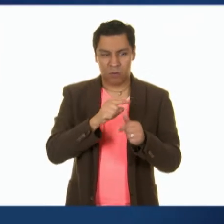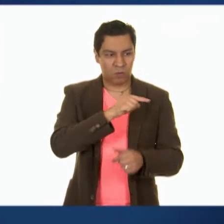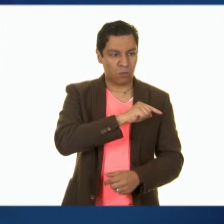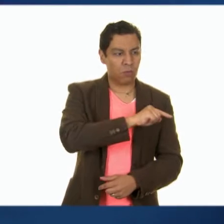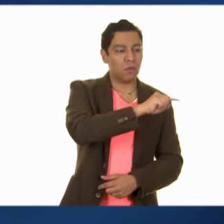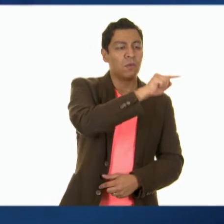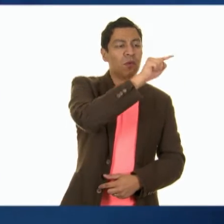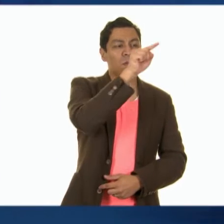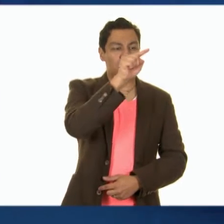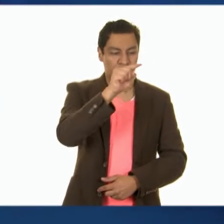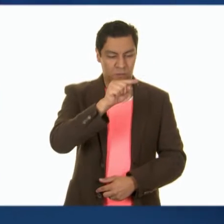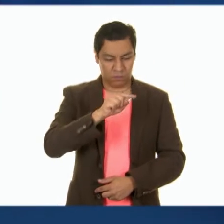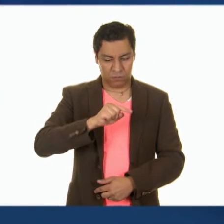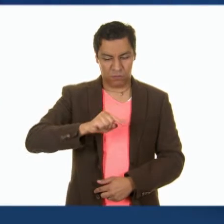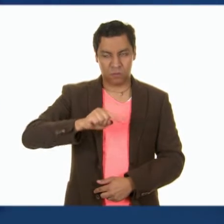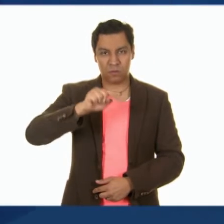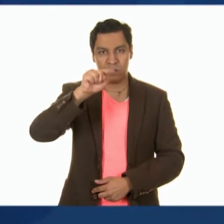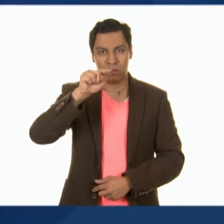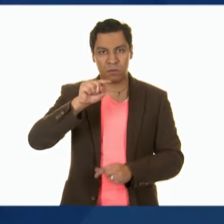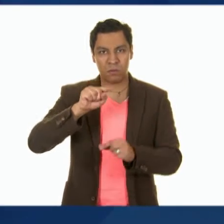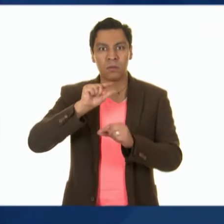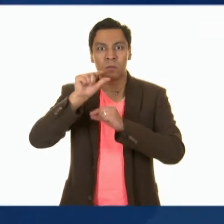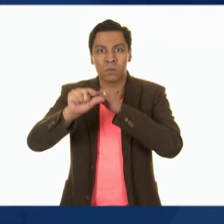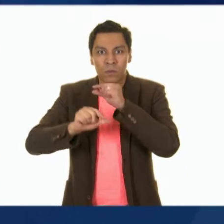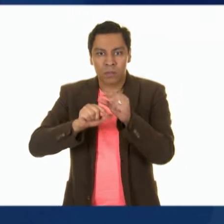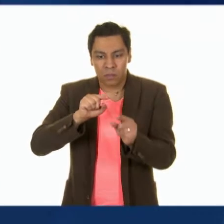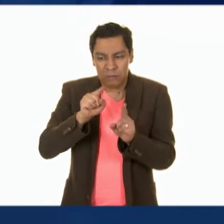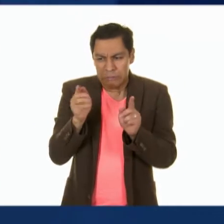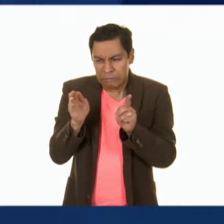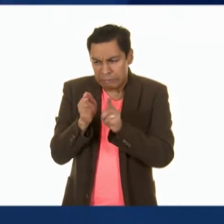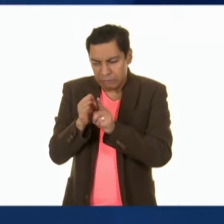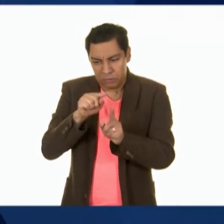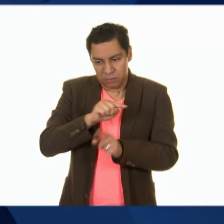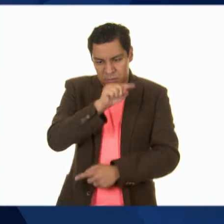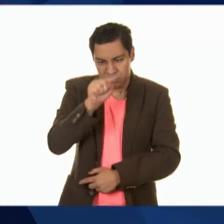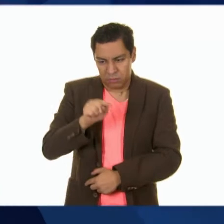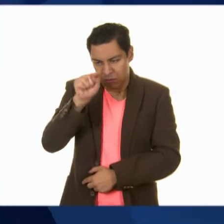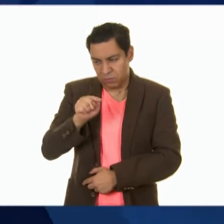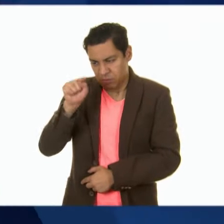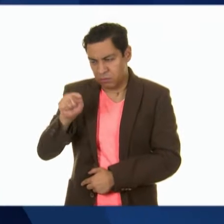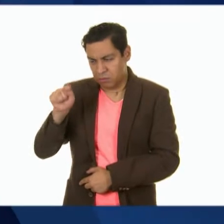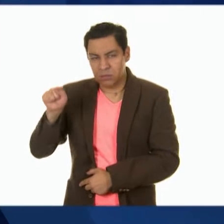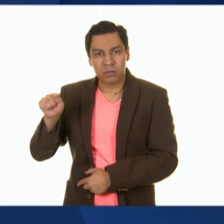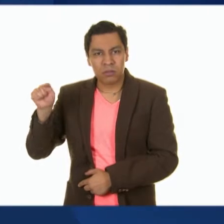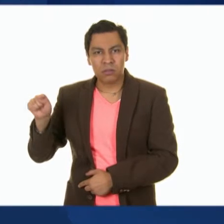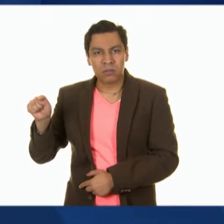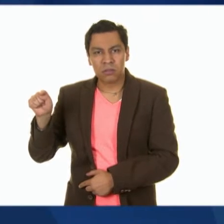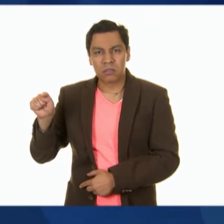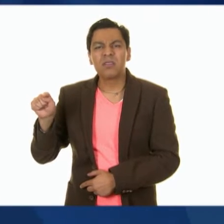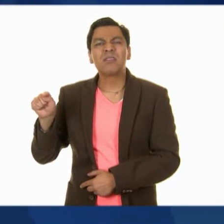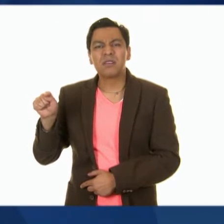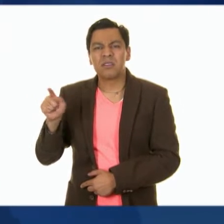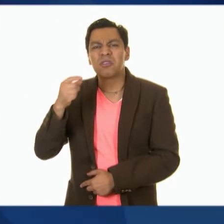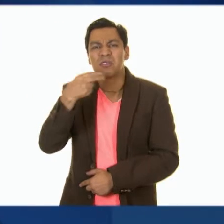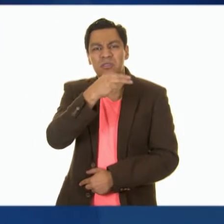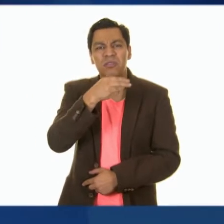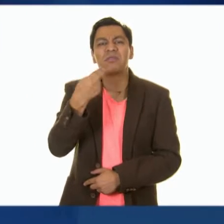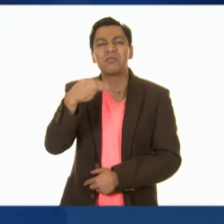van juntando más y más. Y esa distancia entre las ondas, entre los picos y valles, ¿saben qué nombre